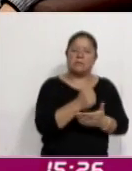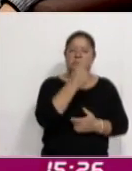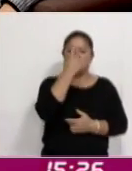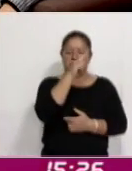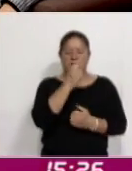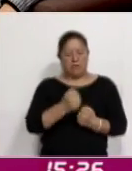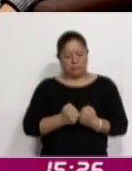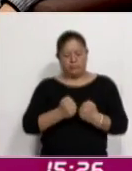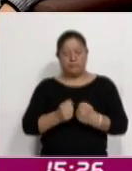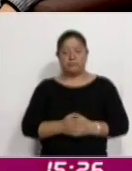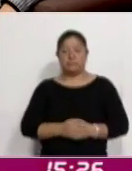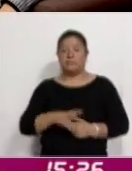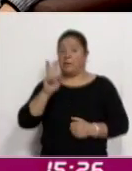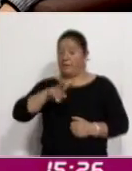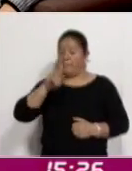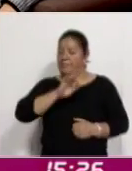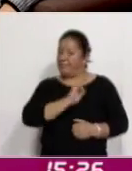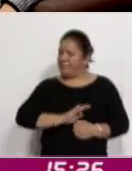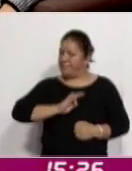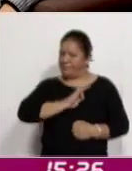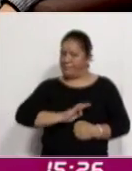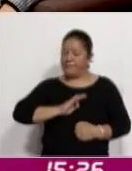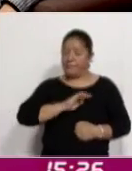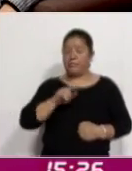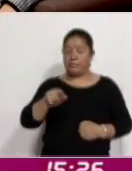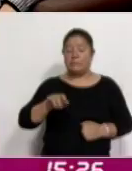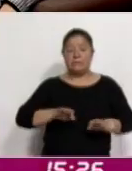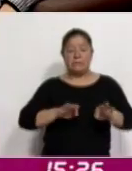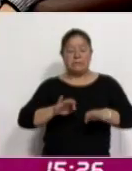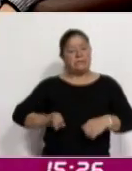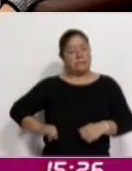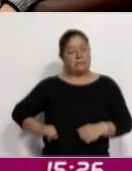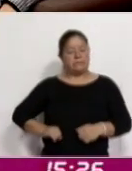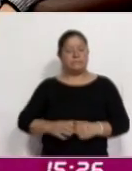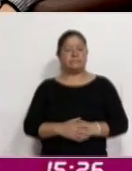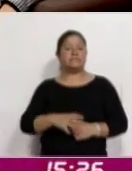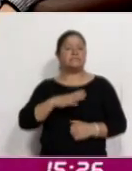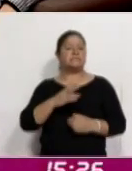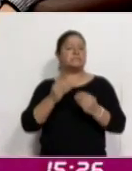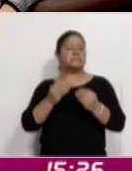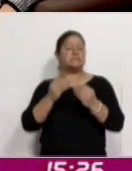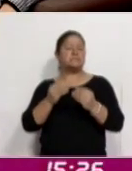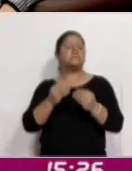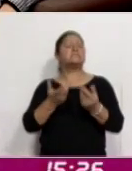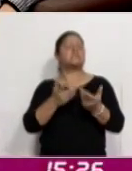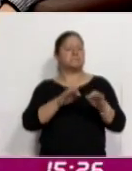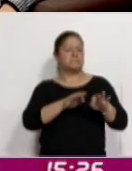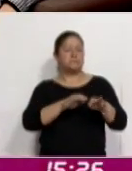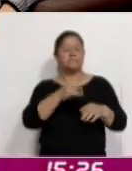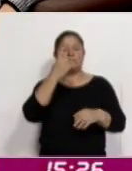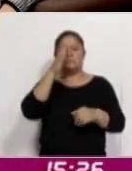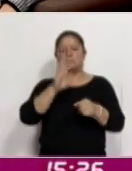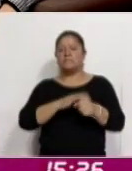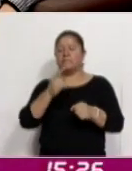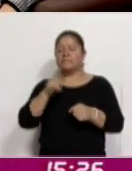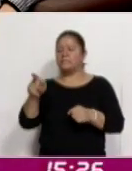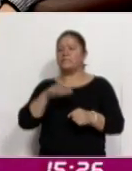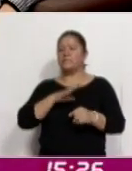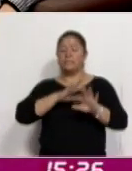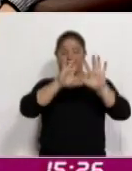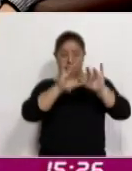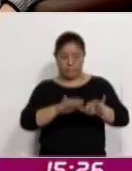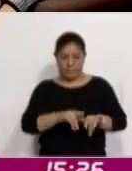Pues enhorabuena, de verdad es un trabajo bastante interesante. Hay mucho de qué hablar porque la plataforma, la convocatoria, mejor